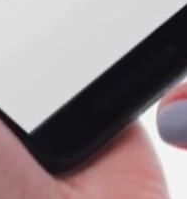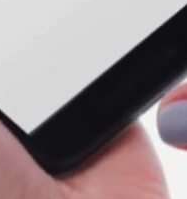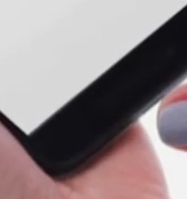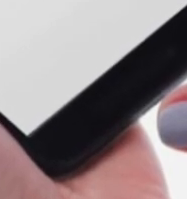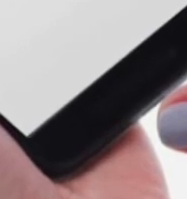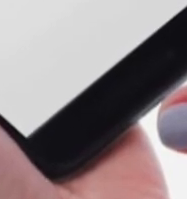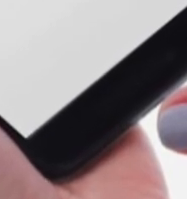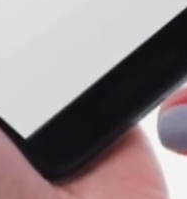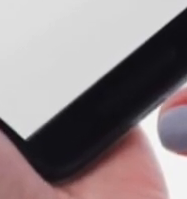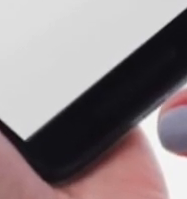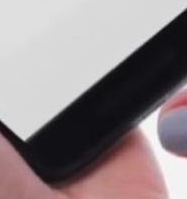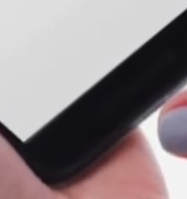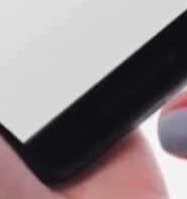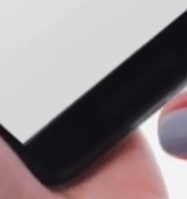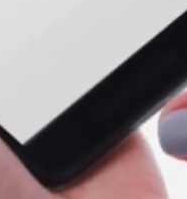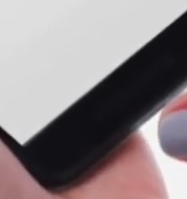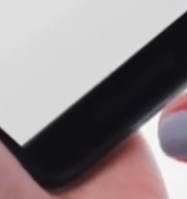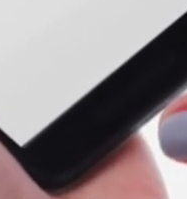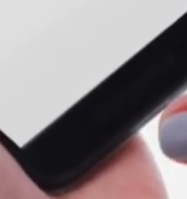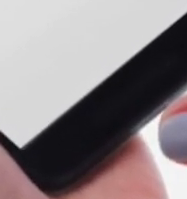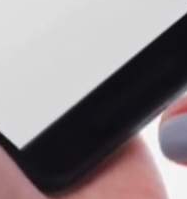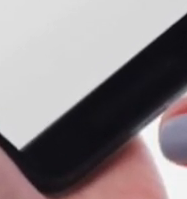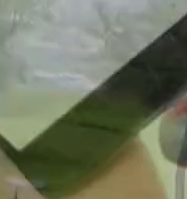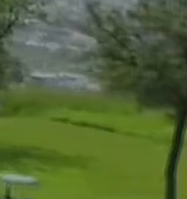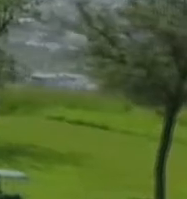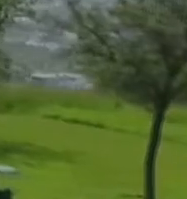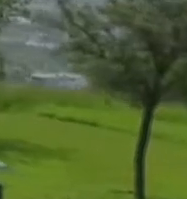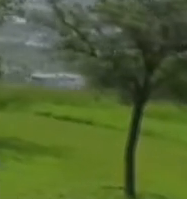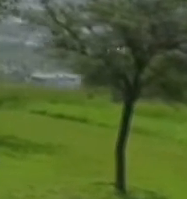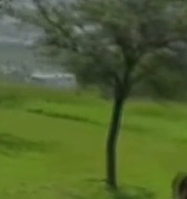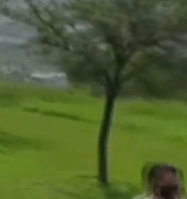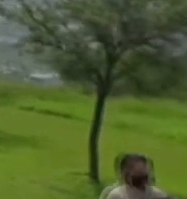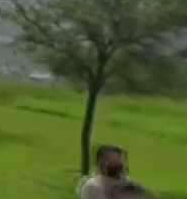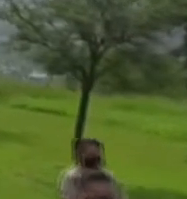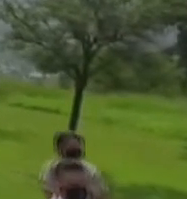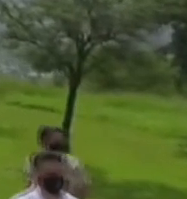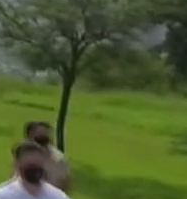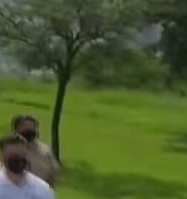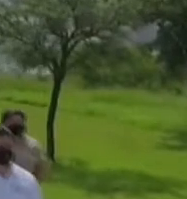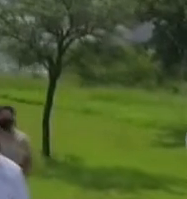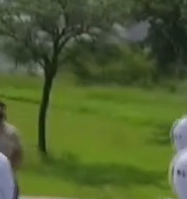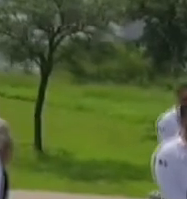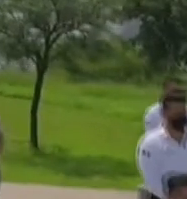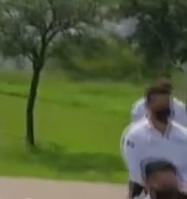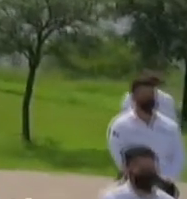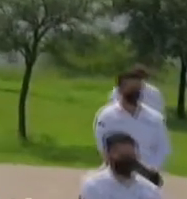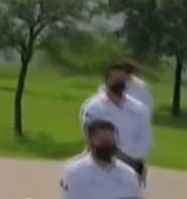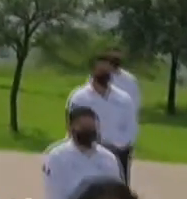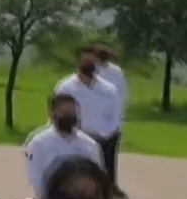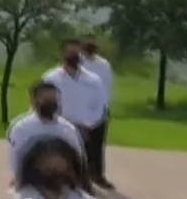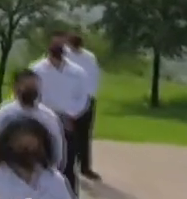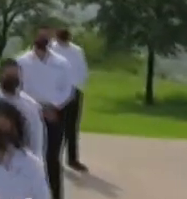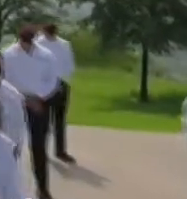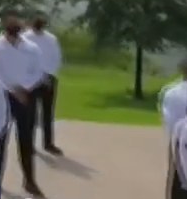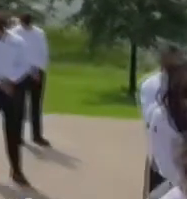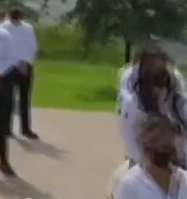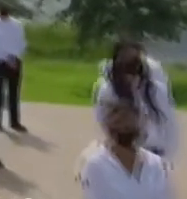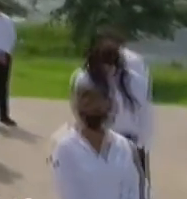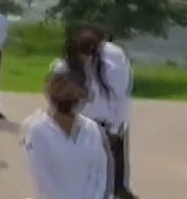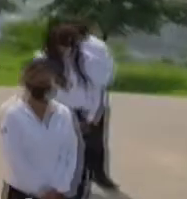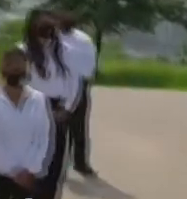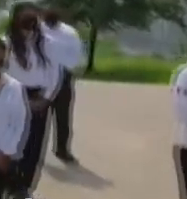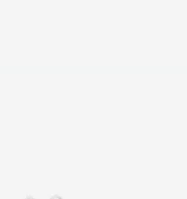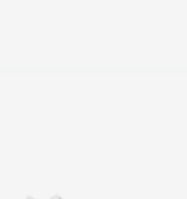nuestro sitio web FEDENL.mx son algunas de las herramientas disponibles para denunciar vía remota y fortalece nuestro